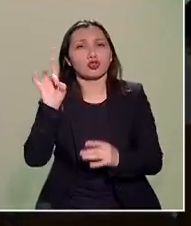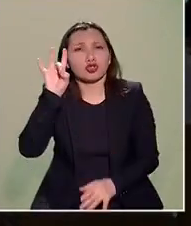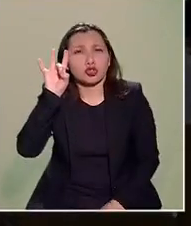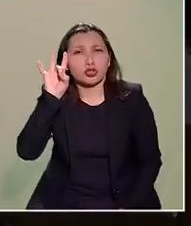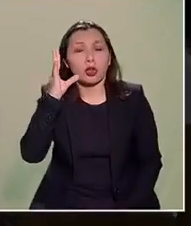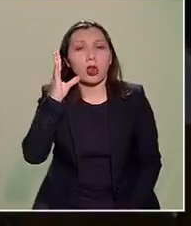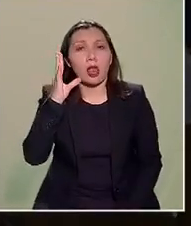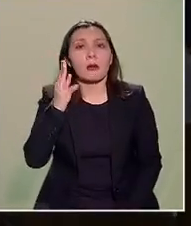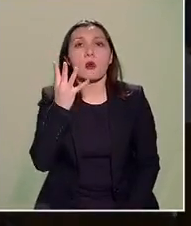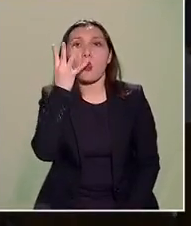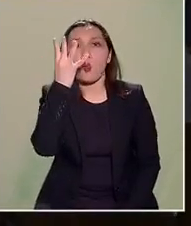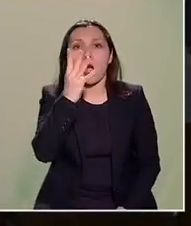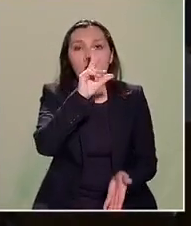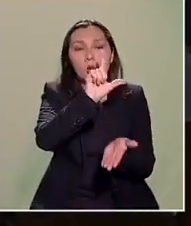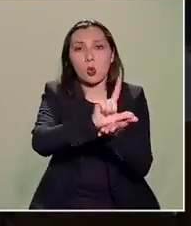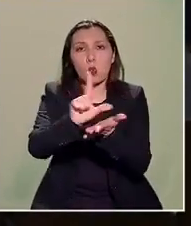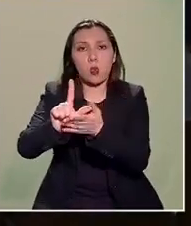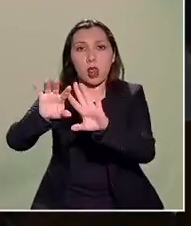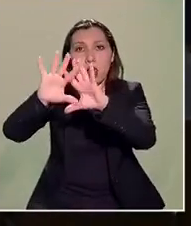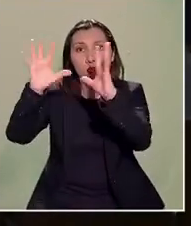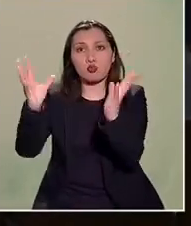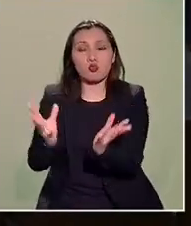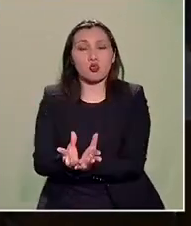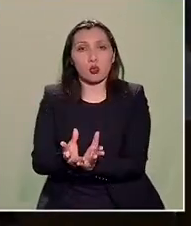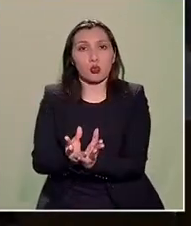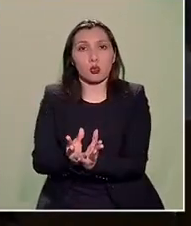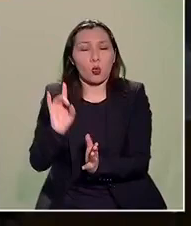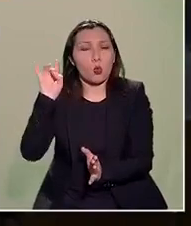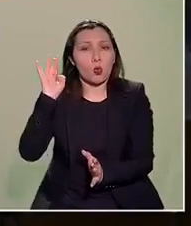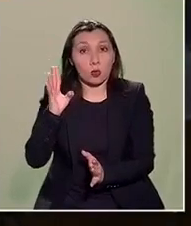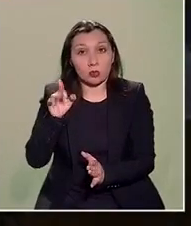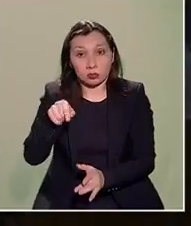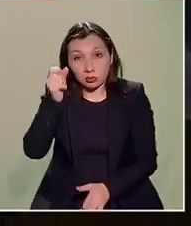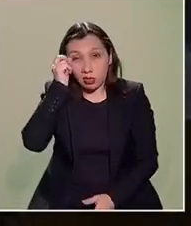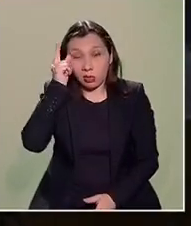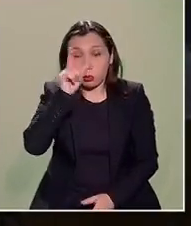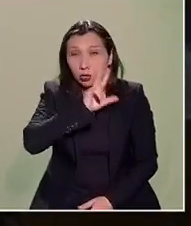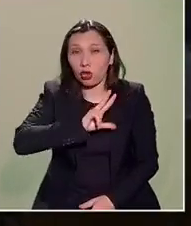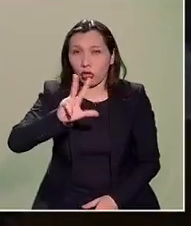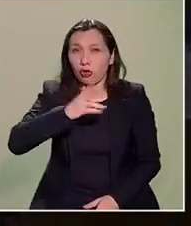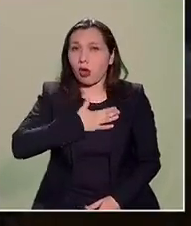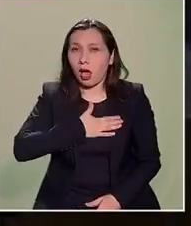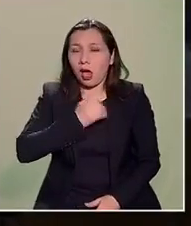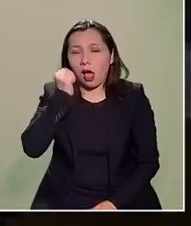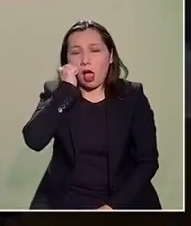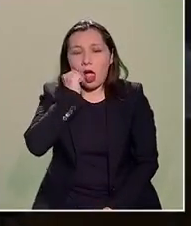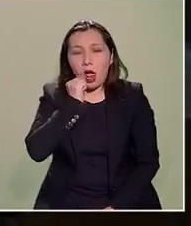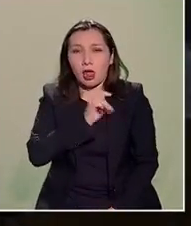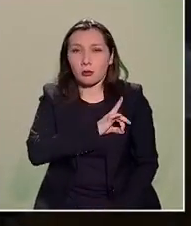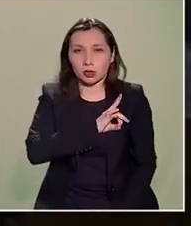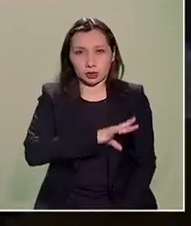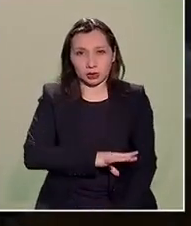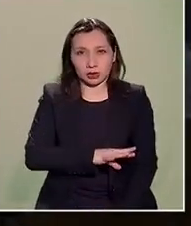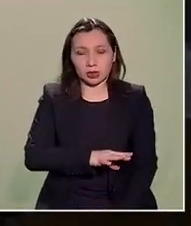en cuatro lugares en el mundo se dan cuenta que dios quiera' chile